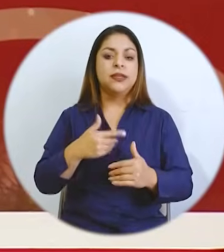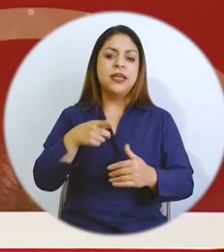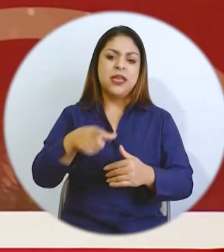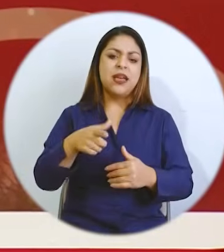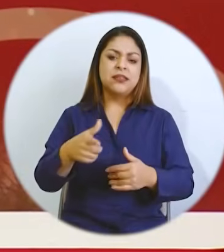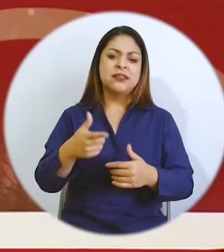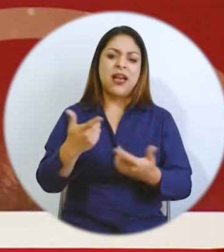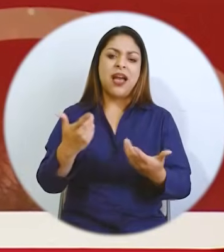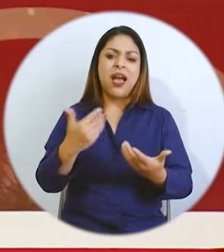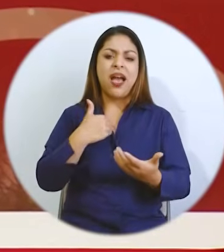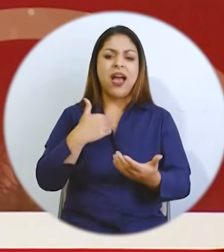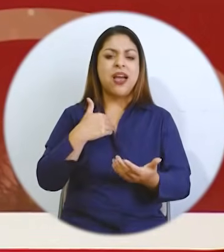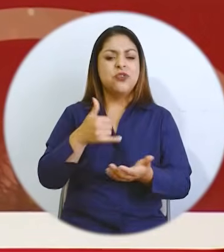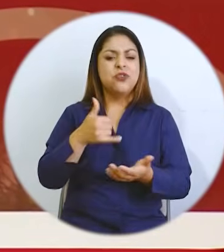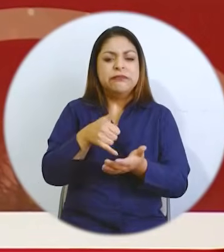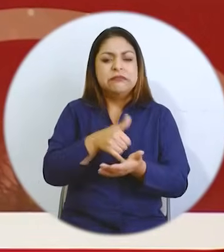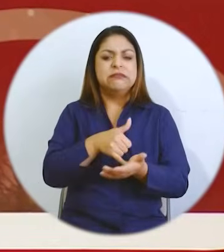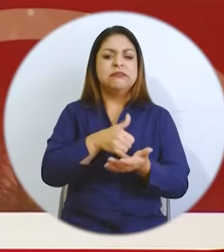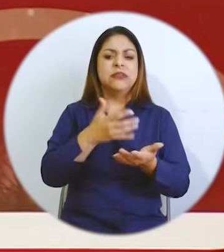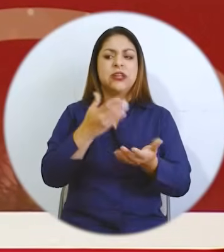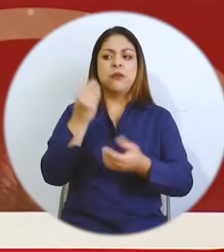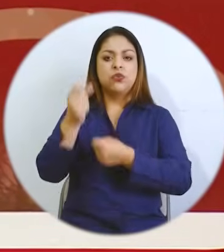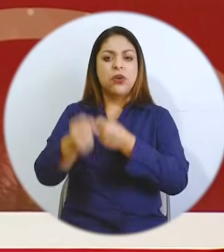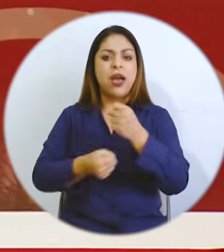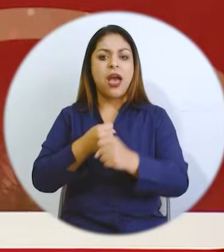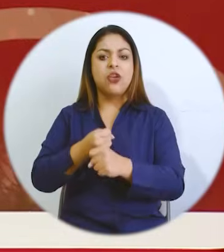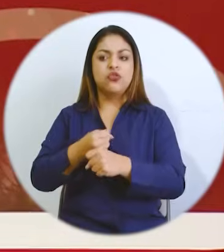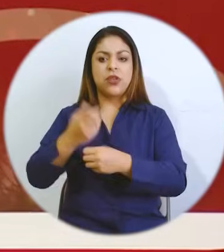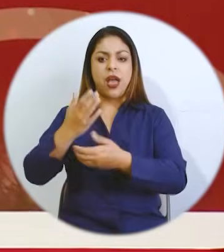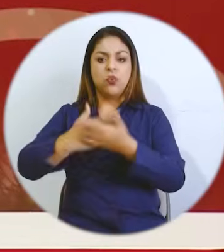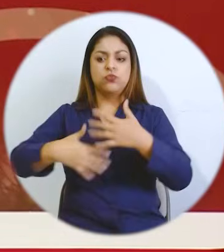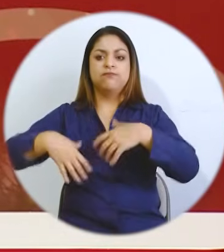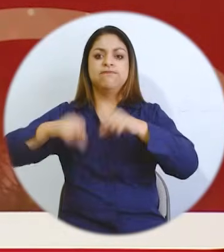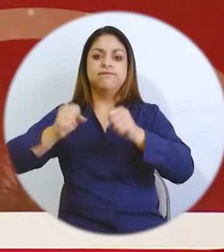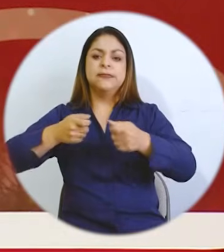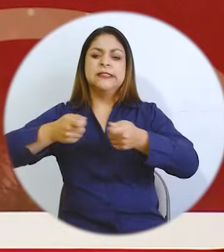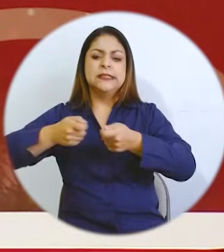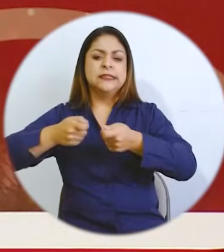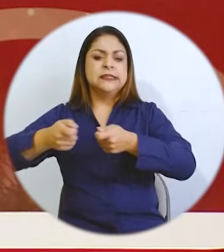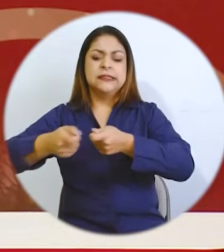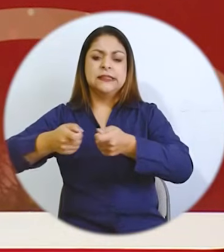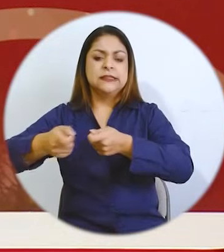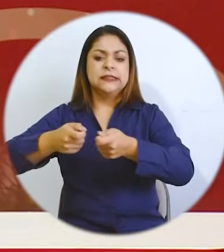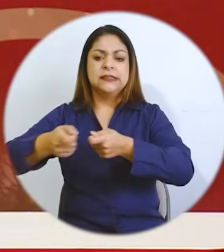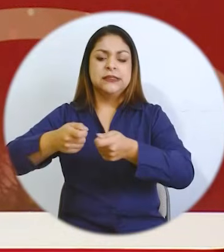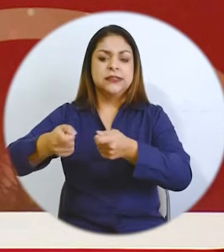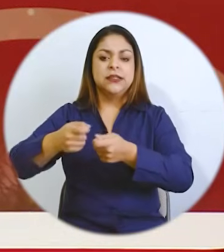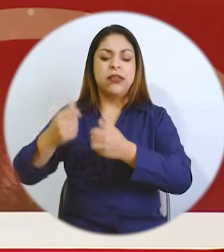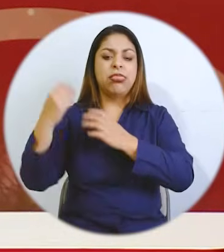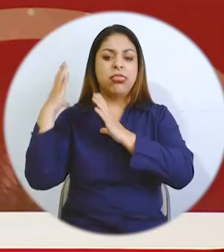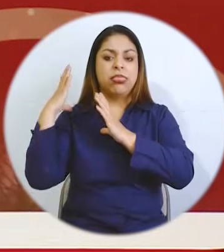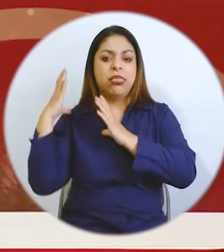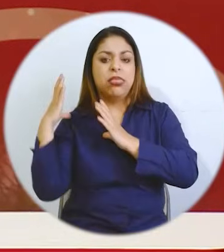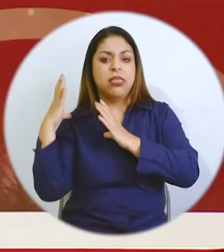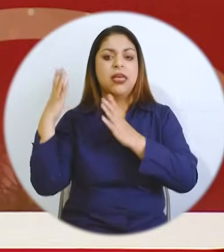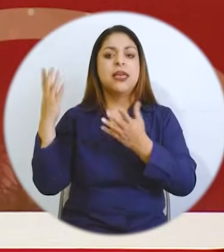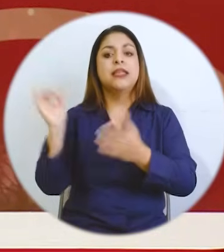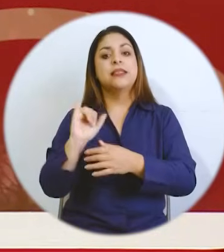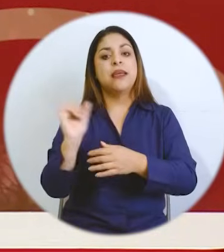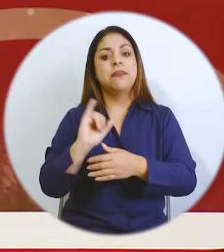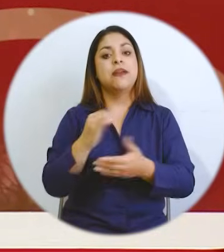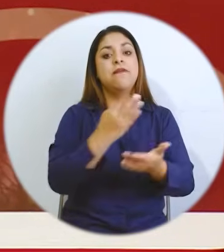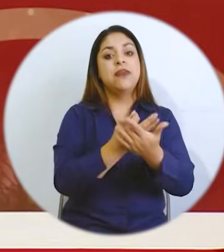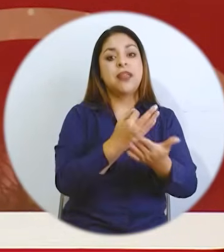de todos los gestores y gestoras comunitarios del agua que por muchísimos años han tenido que asumir ese rol. Eso aunado a la presión